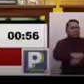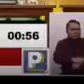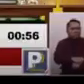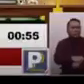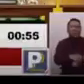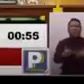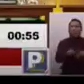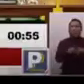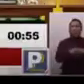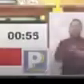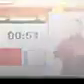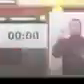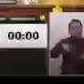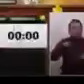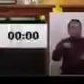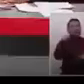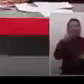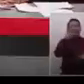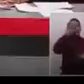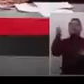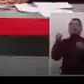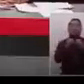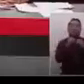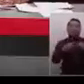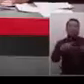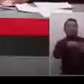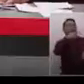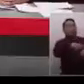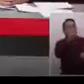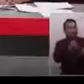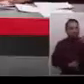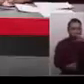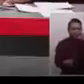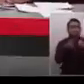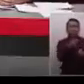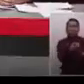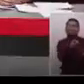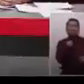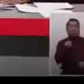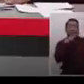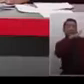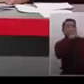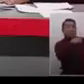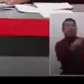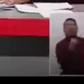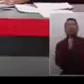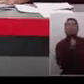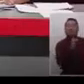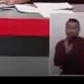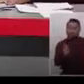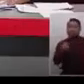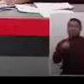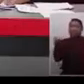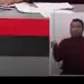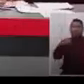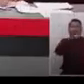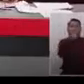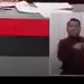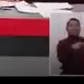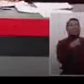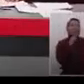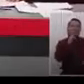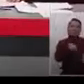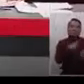flagrancia. Los juzgados de flagrancia era la mejor solución. Tiempo, candidato, que conste que casi no ha respondido a la pregunta ciudadana y tampoco ha respondido a la pregunta que le hemos